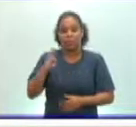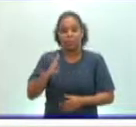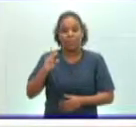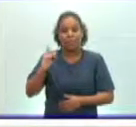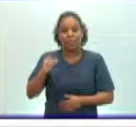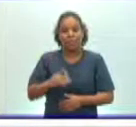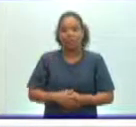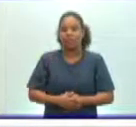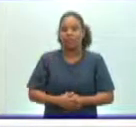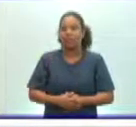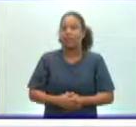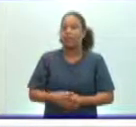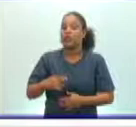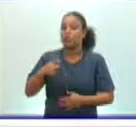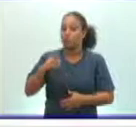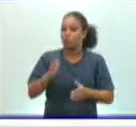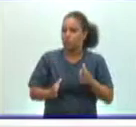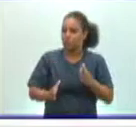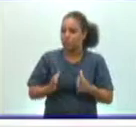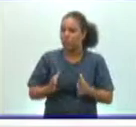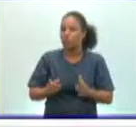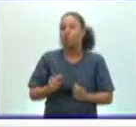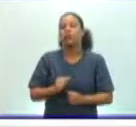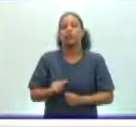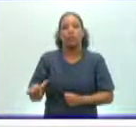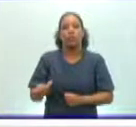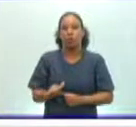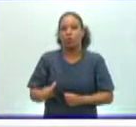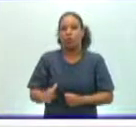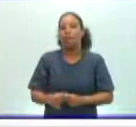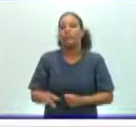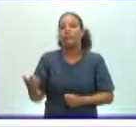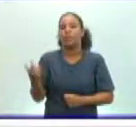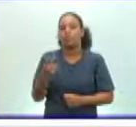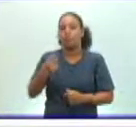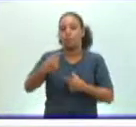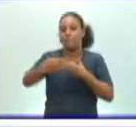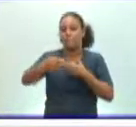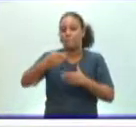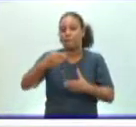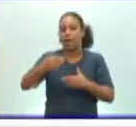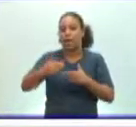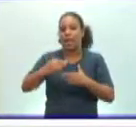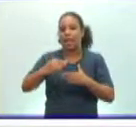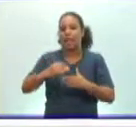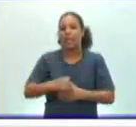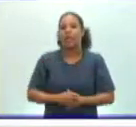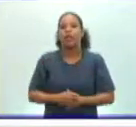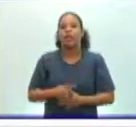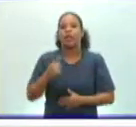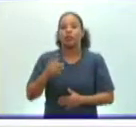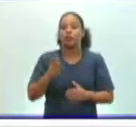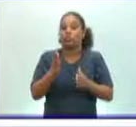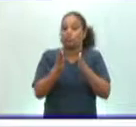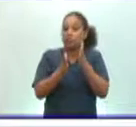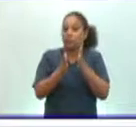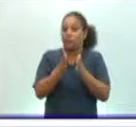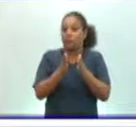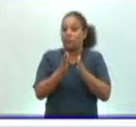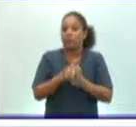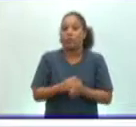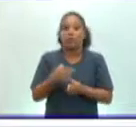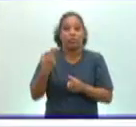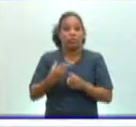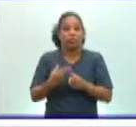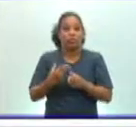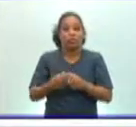BD, que son segmentos correspondientes de dos paralelas. Fíjate que son los segmentos determinados en cada una de